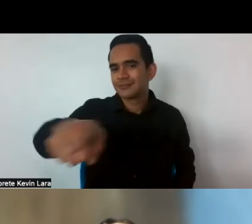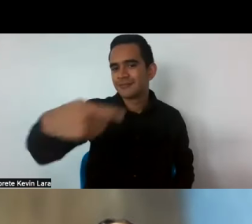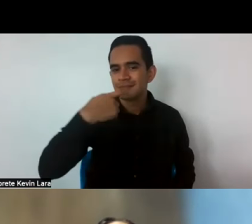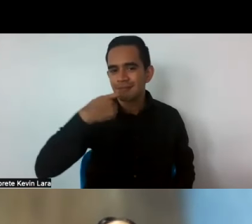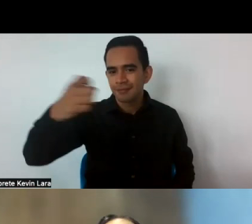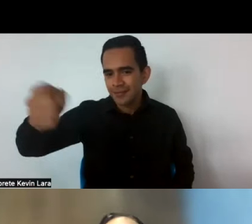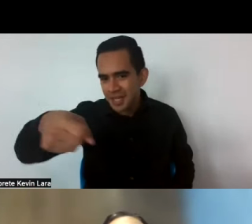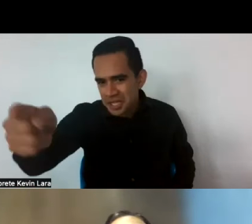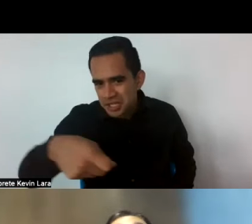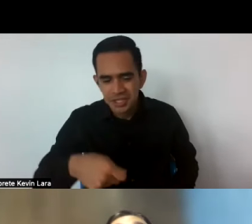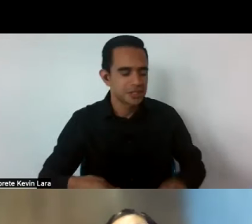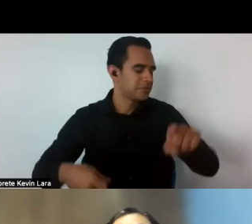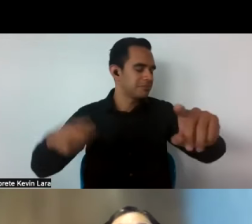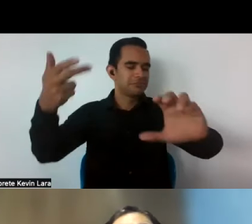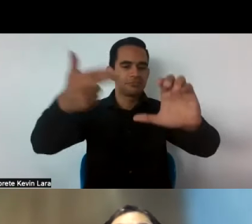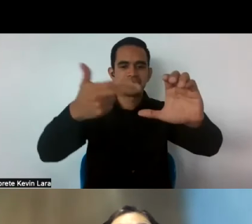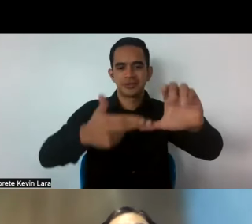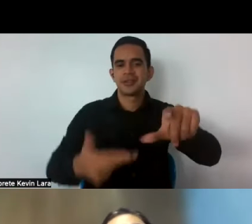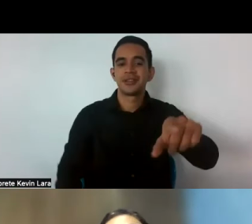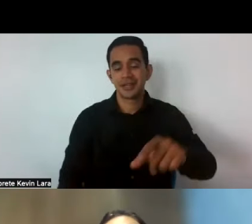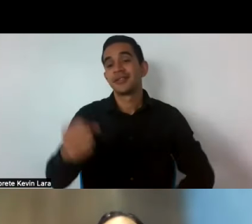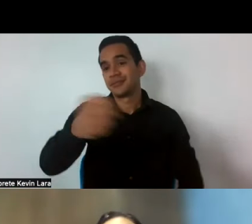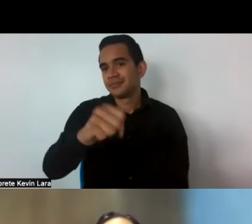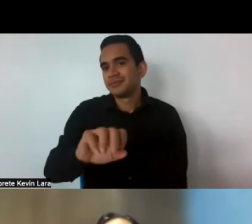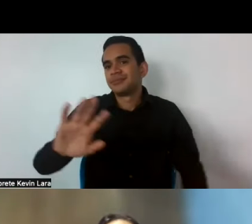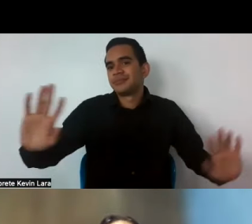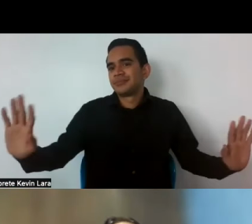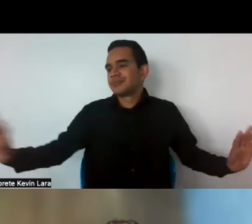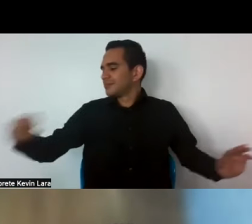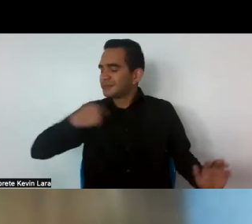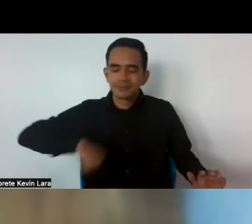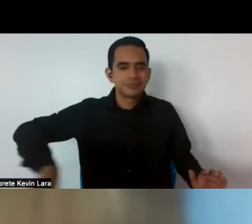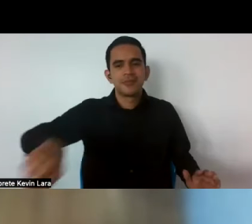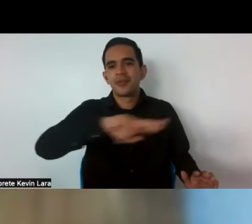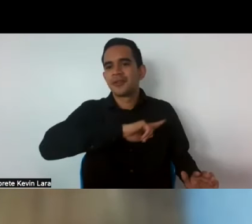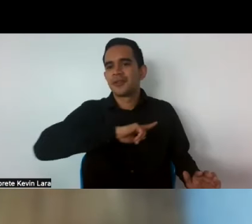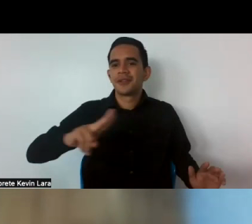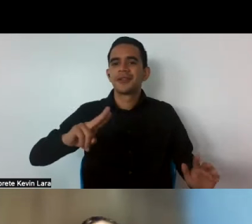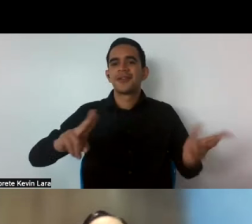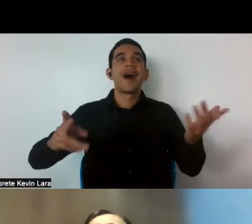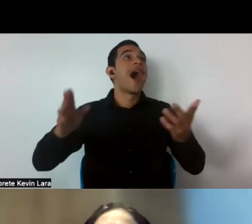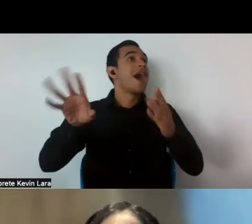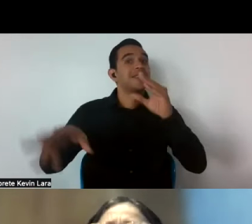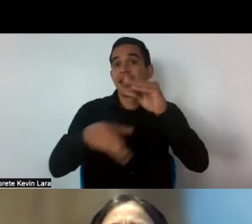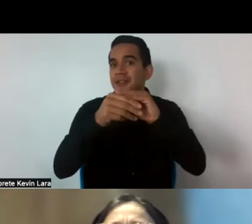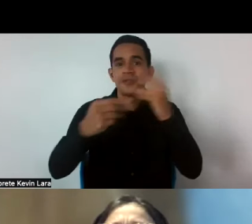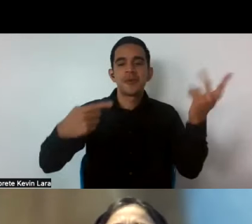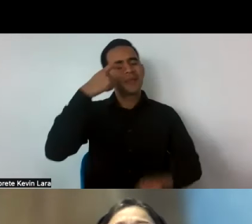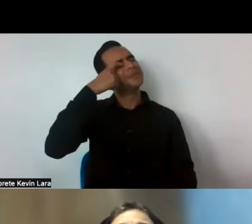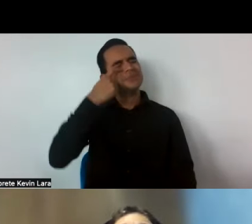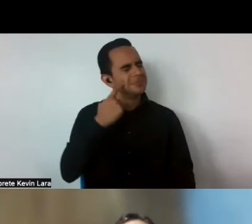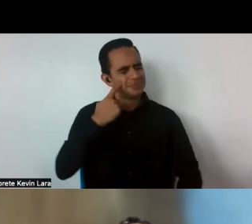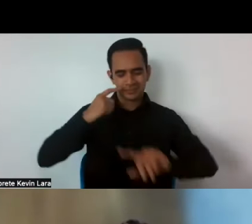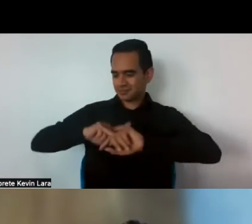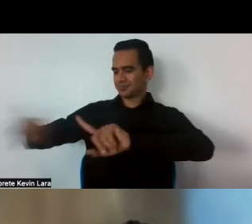Claudia, definitivamente. Cindy, eso sucede ya que somos tan universales que cada lágrima es tan diferente. Me encanta, tal cual.